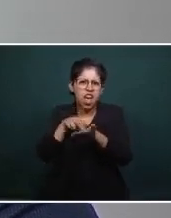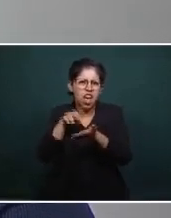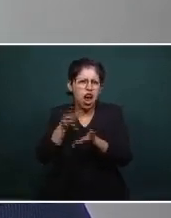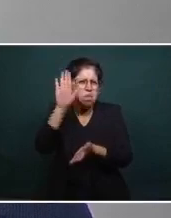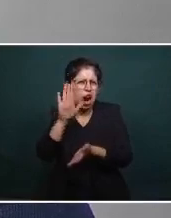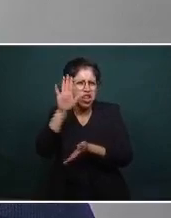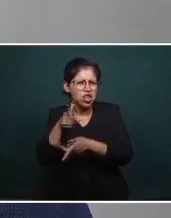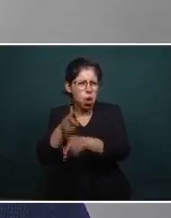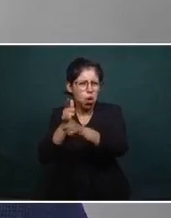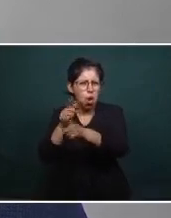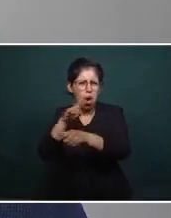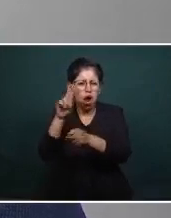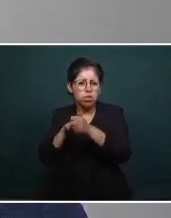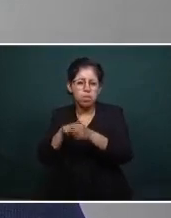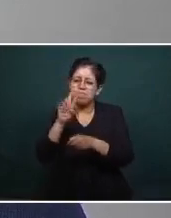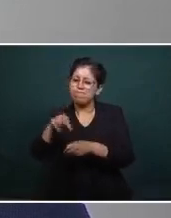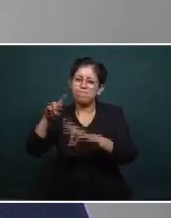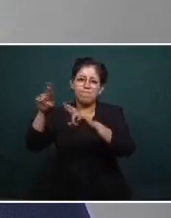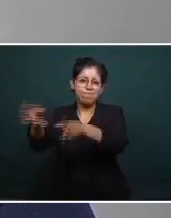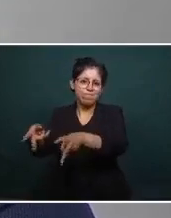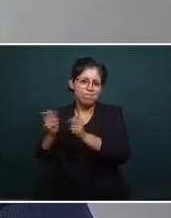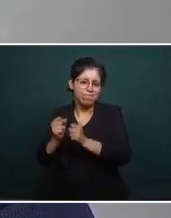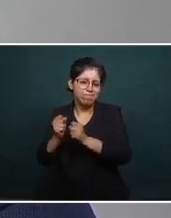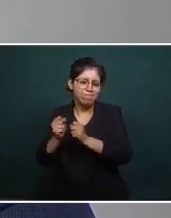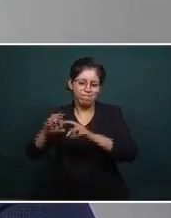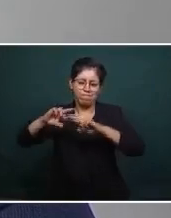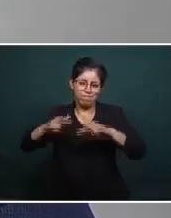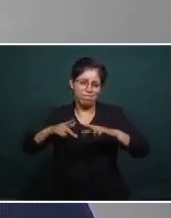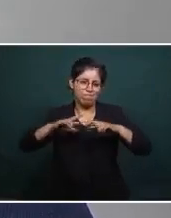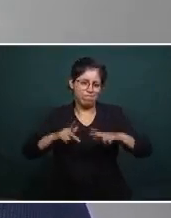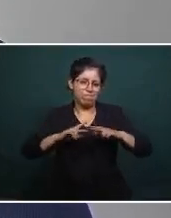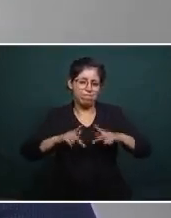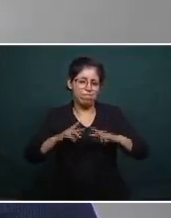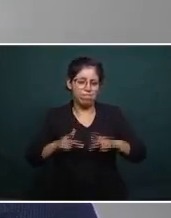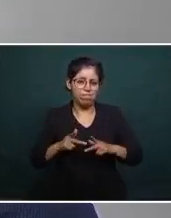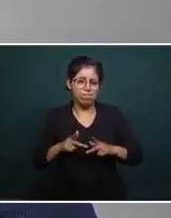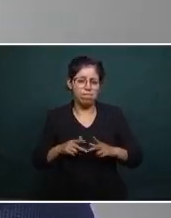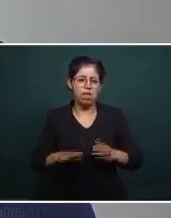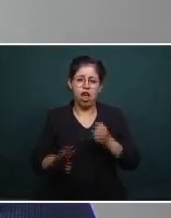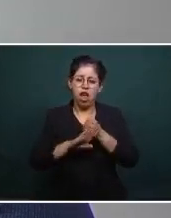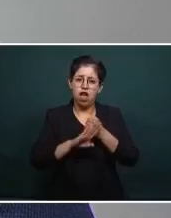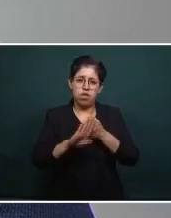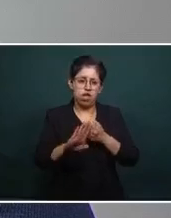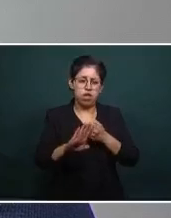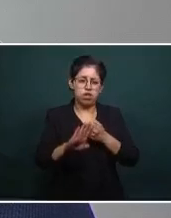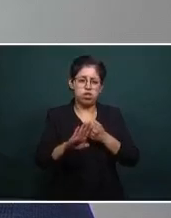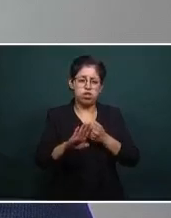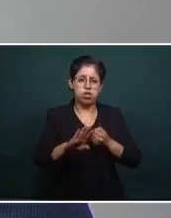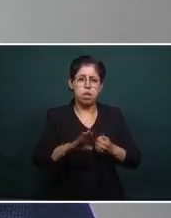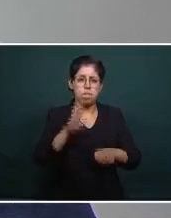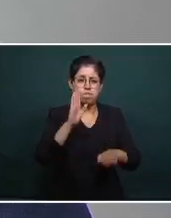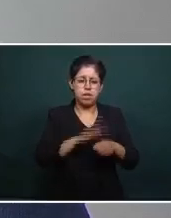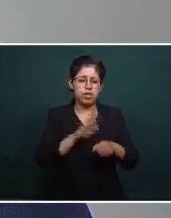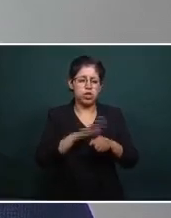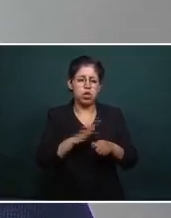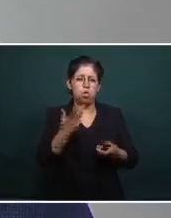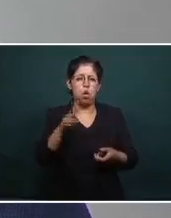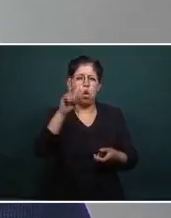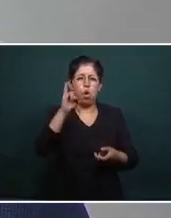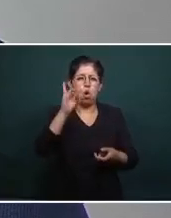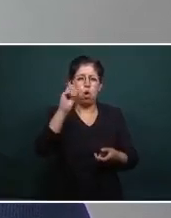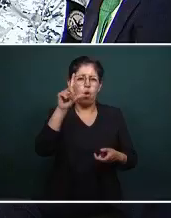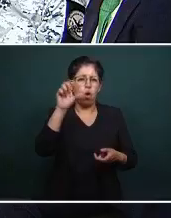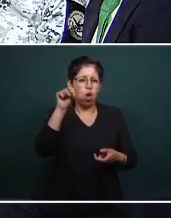distinguir, nosotros lo decomisamos y lo destruimos. Si nos pasa, por favor, la información de en dónde está detectado, no